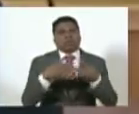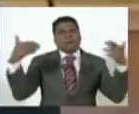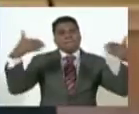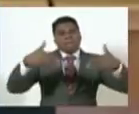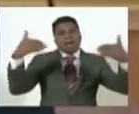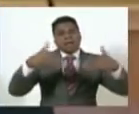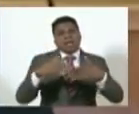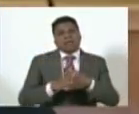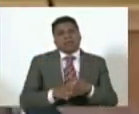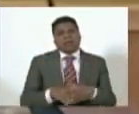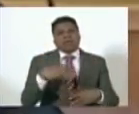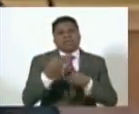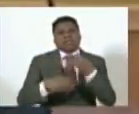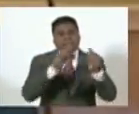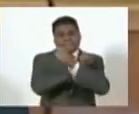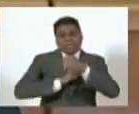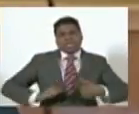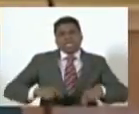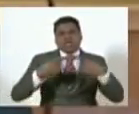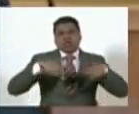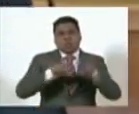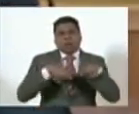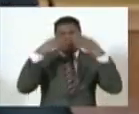se ha paramilitarizado.